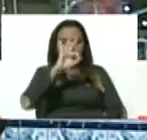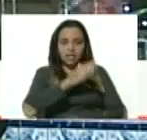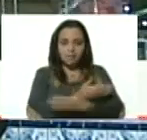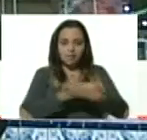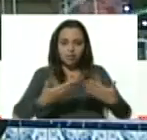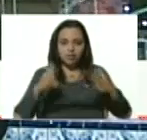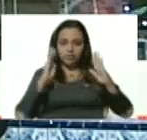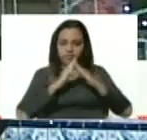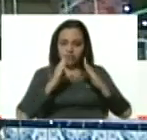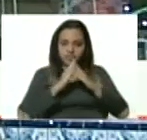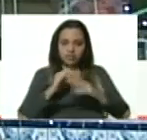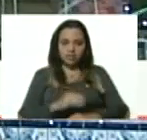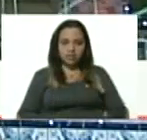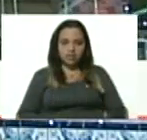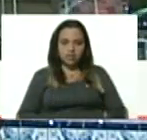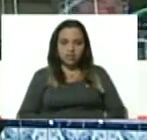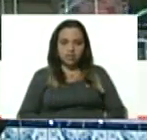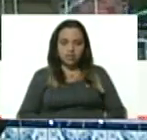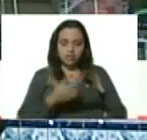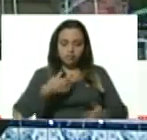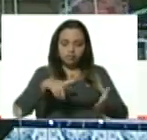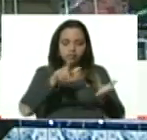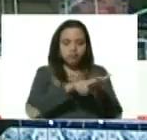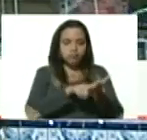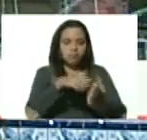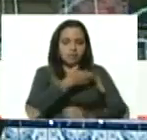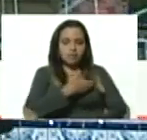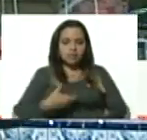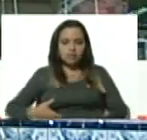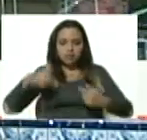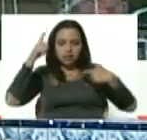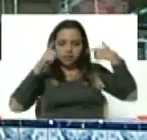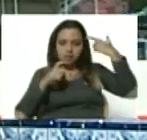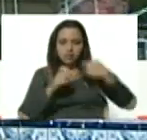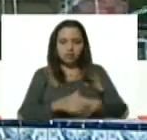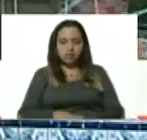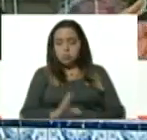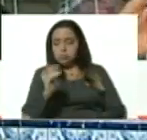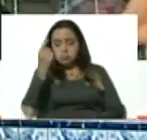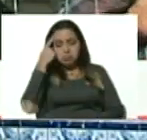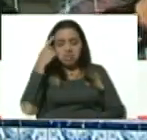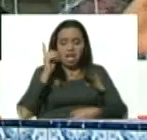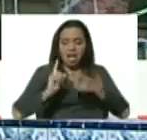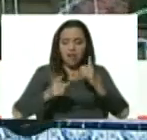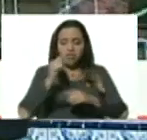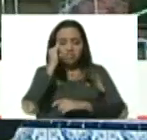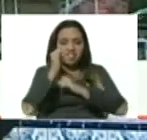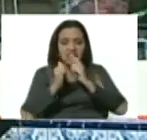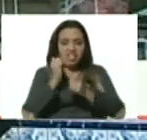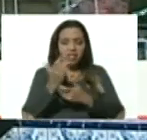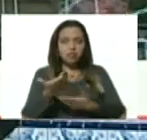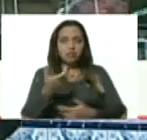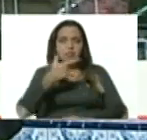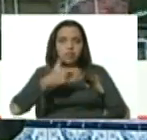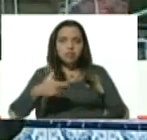3 millones de viviendas, la puso el comandante Hugo Chávez. Yo no sé si tiene algún video, los equipos de